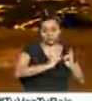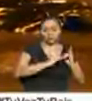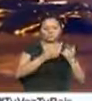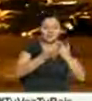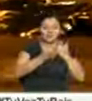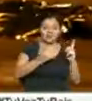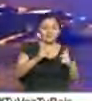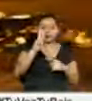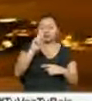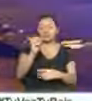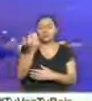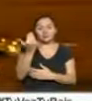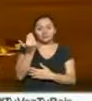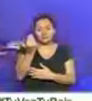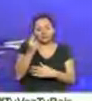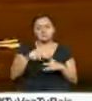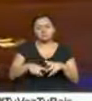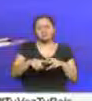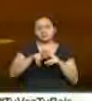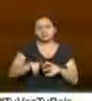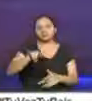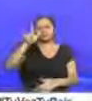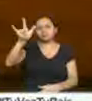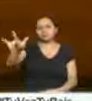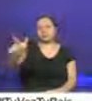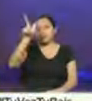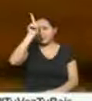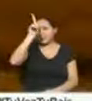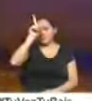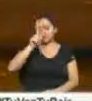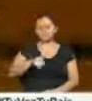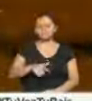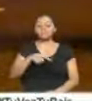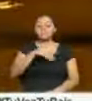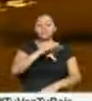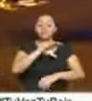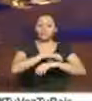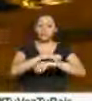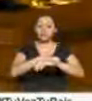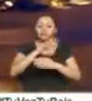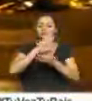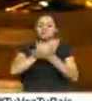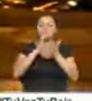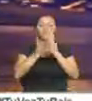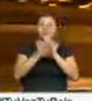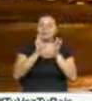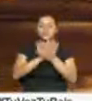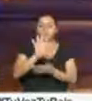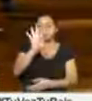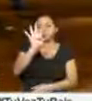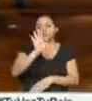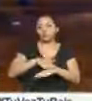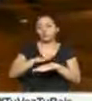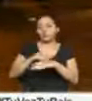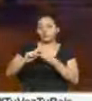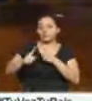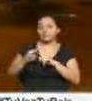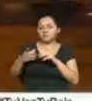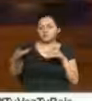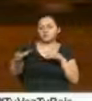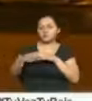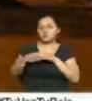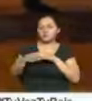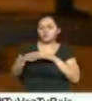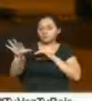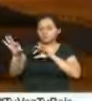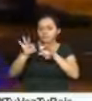en 2015, emprendió viaje hacia Alemania. Fue detenido en noviembre con 4 cómplices por crear una red de